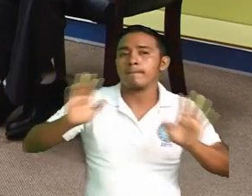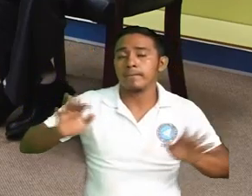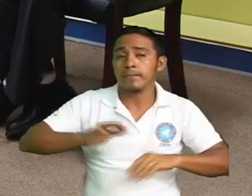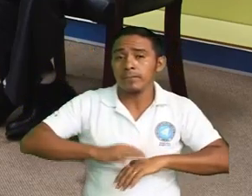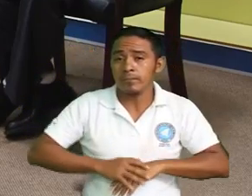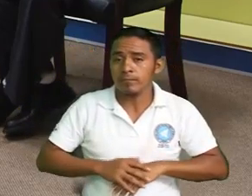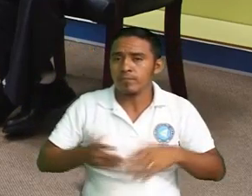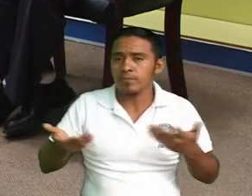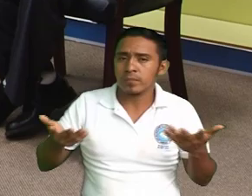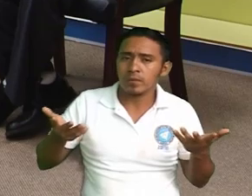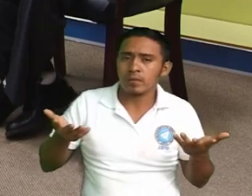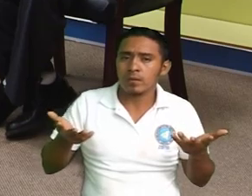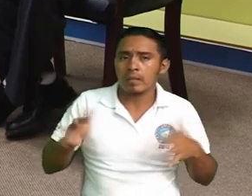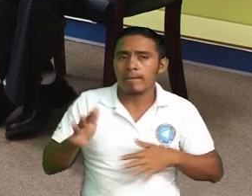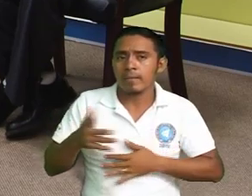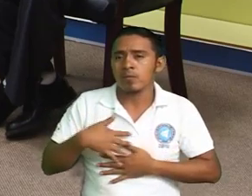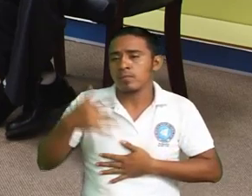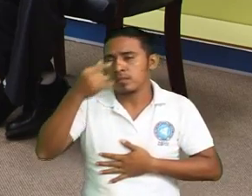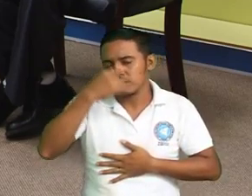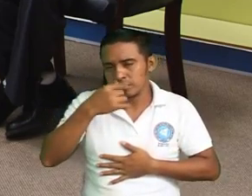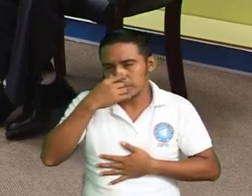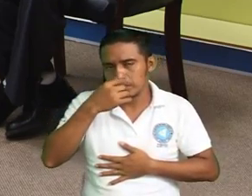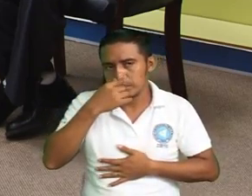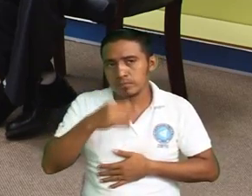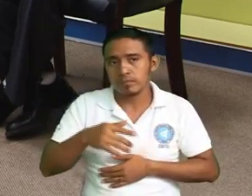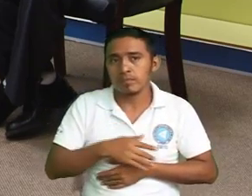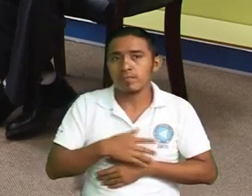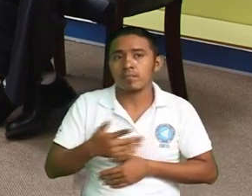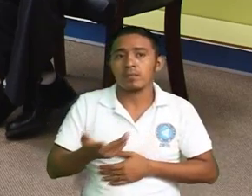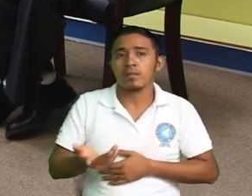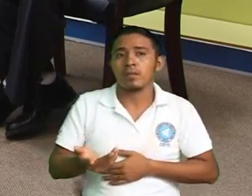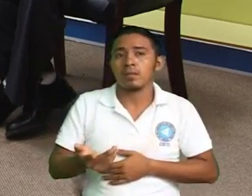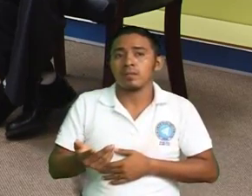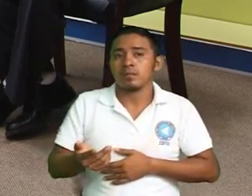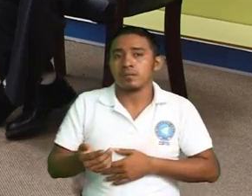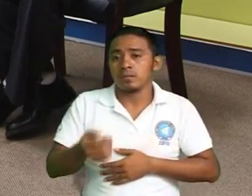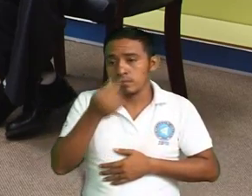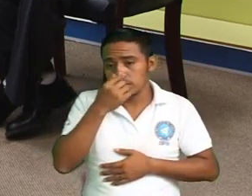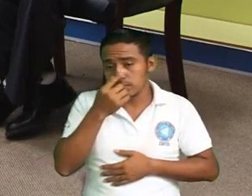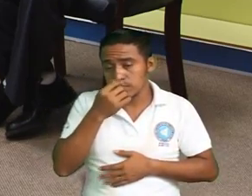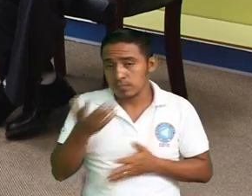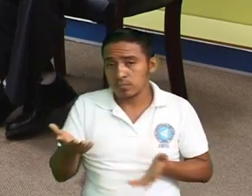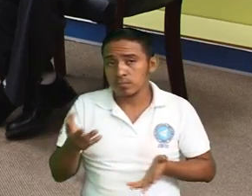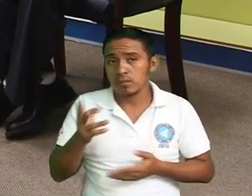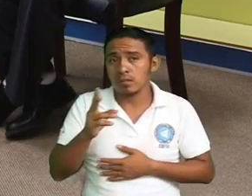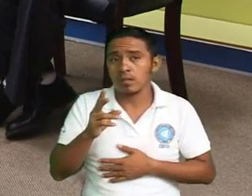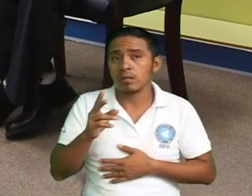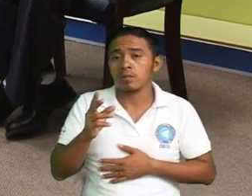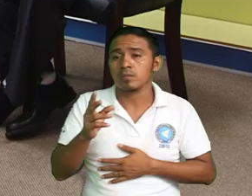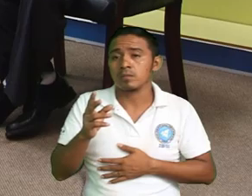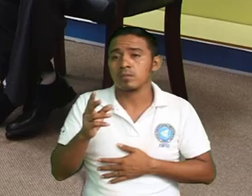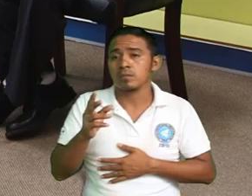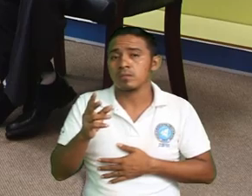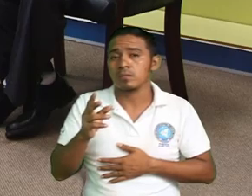tenemos una gripe y se desarrolla una viral o gripe